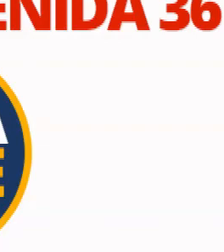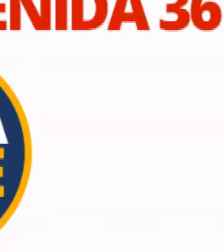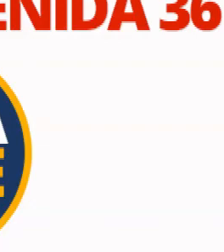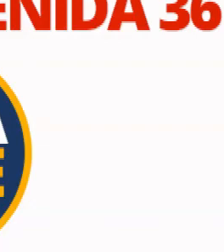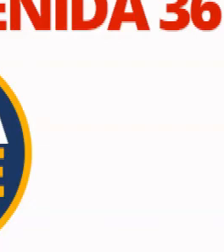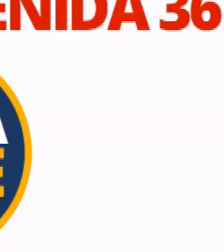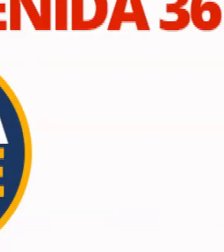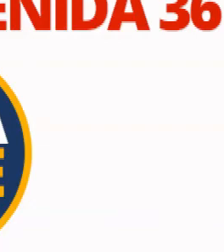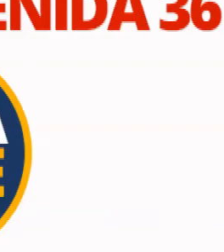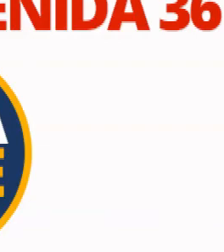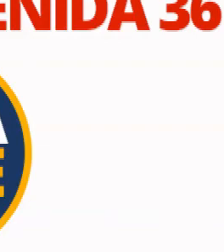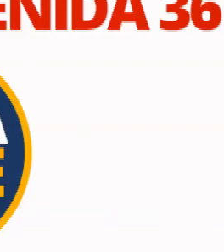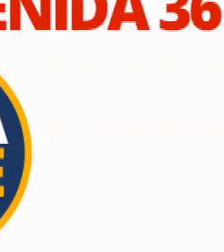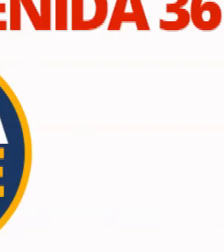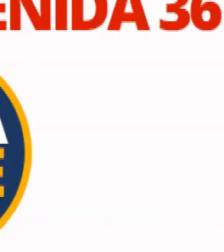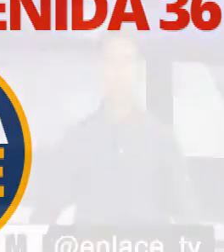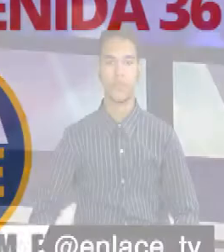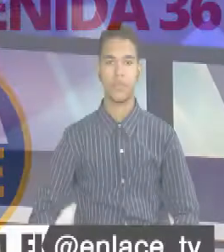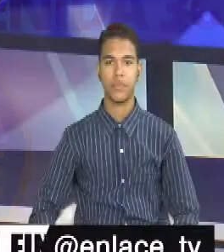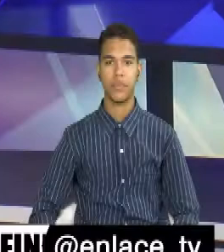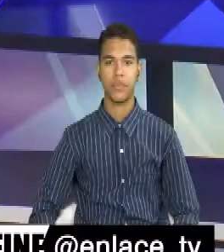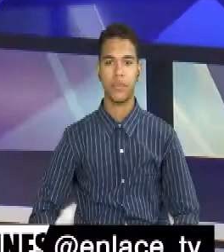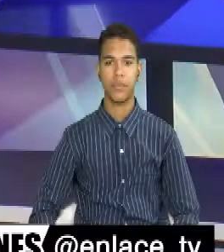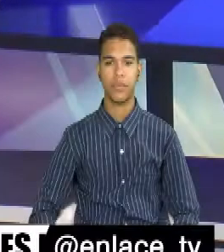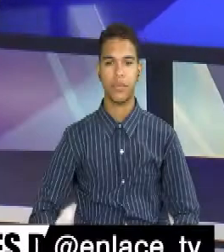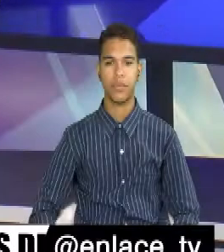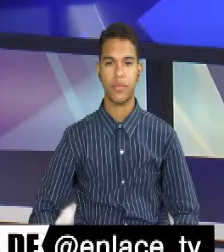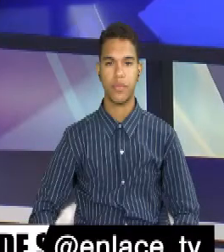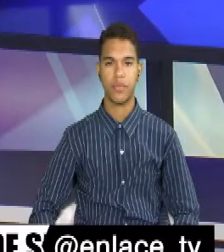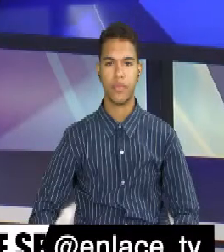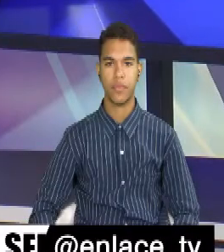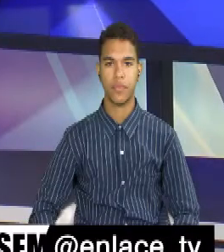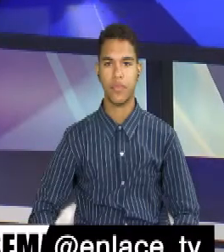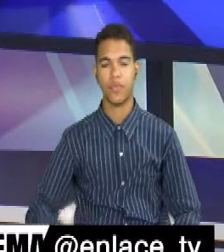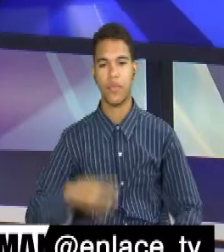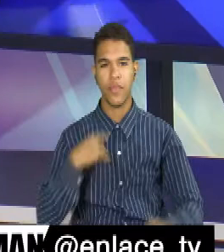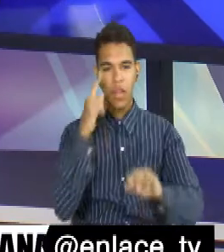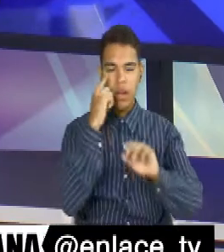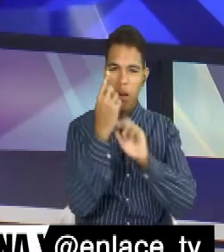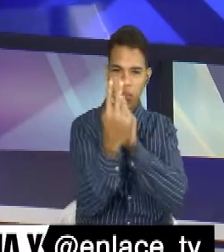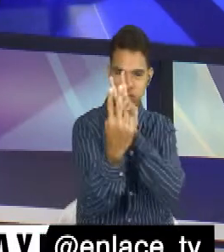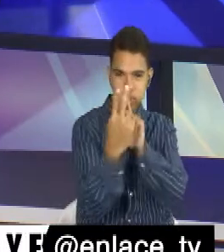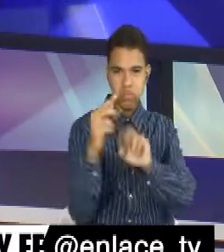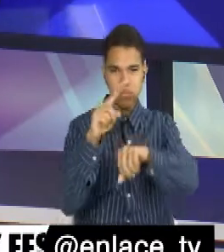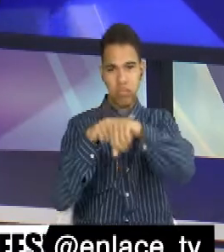vida, ahora en la avenida 36. Nos